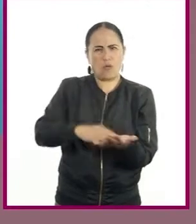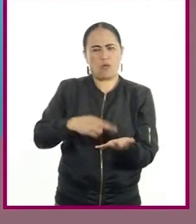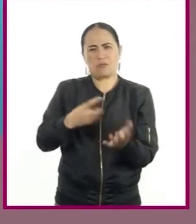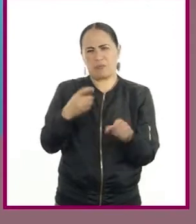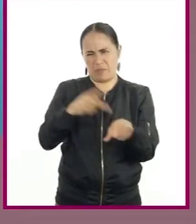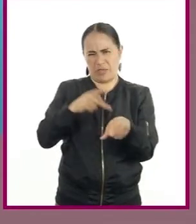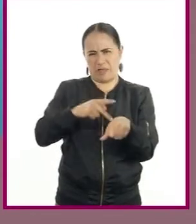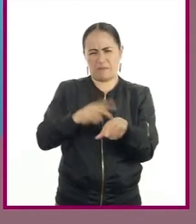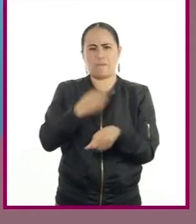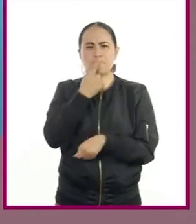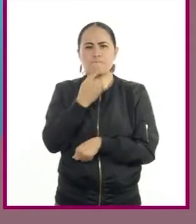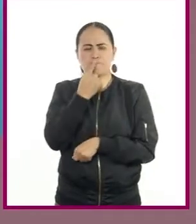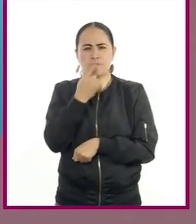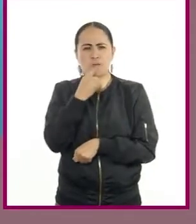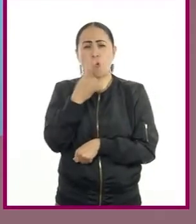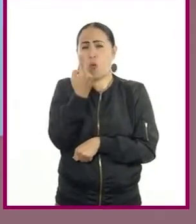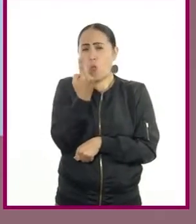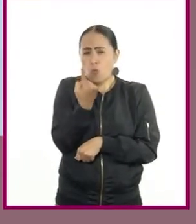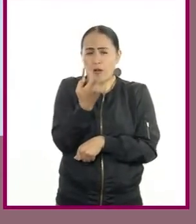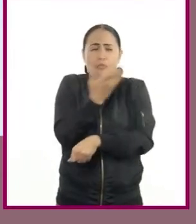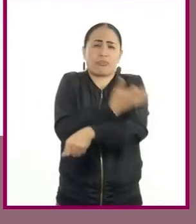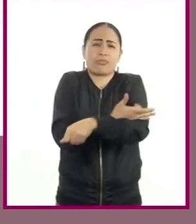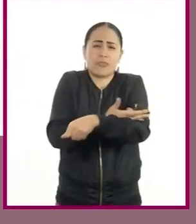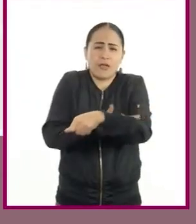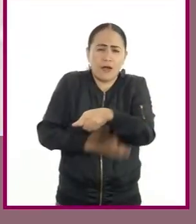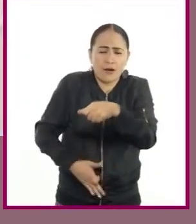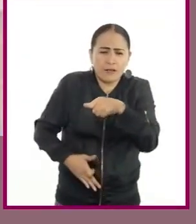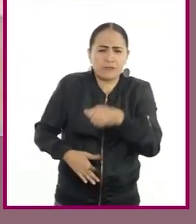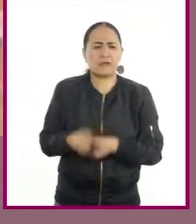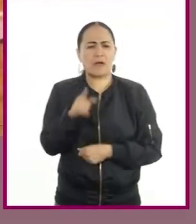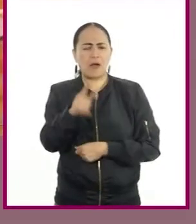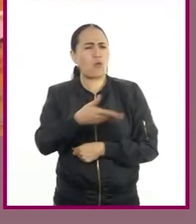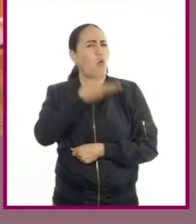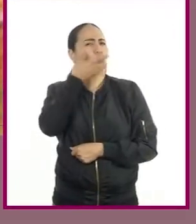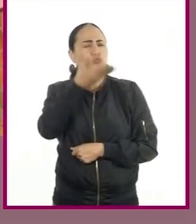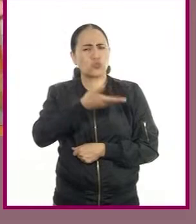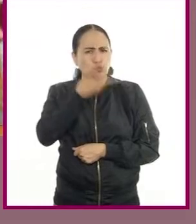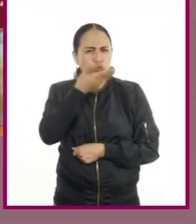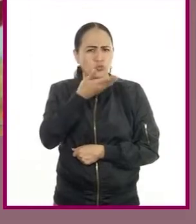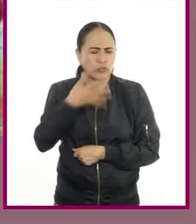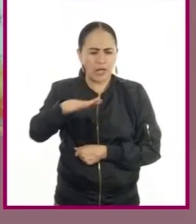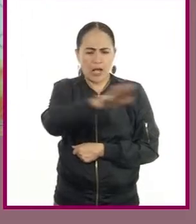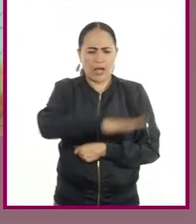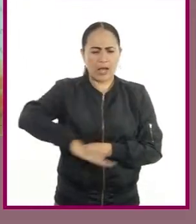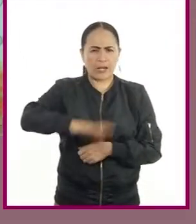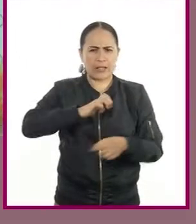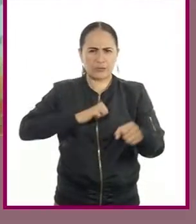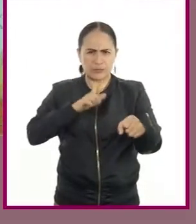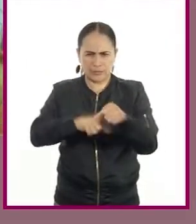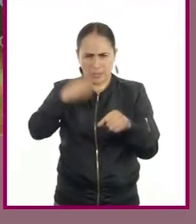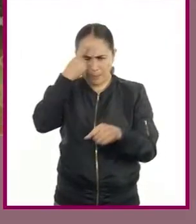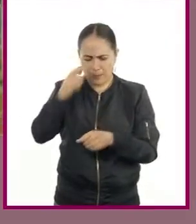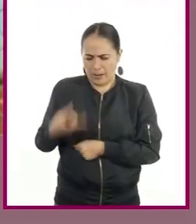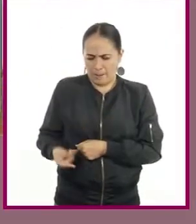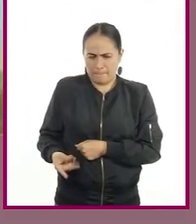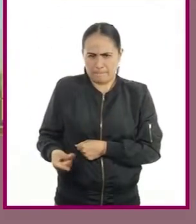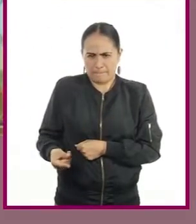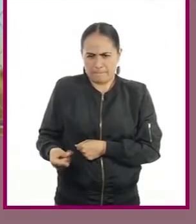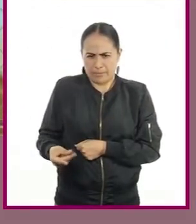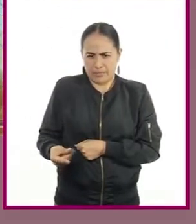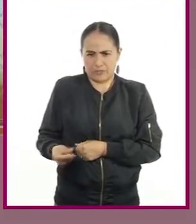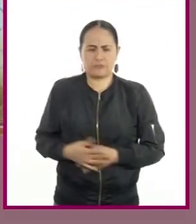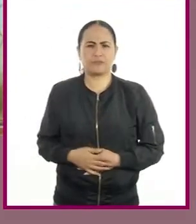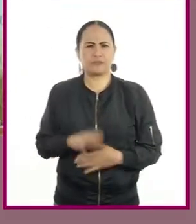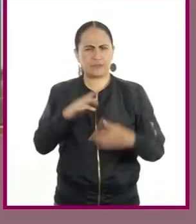Valentina llegó con Rufo al parque y, como de costumbre, se dirigió a la zona especial para perros. Al llegar, se encontró con